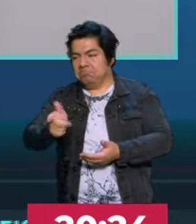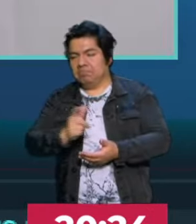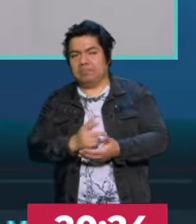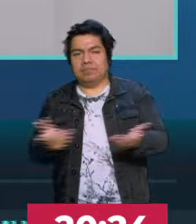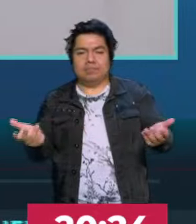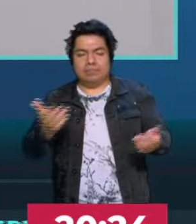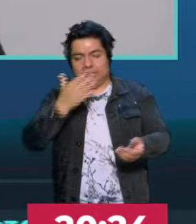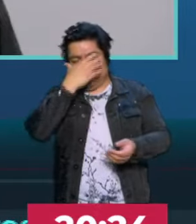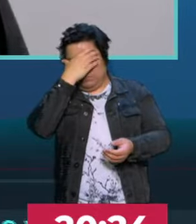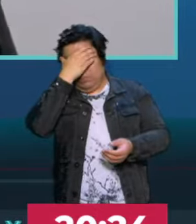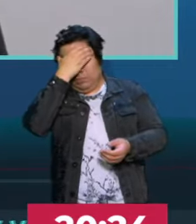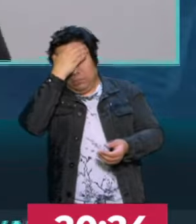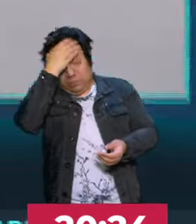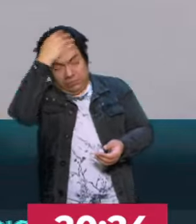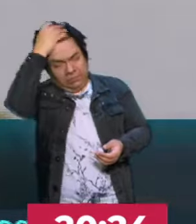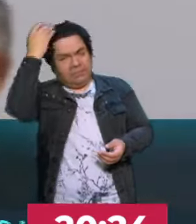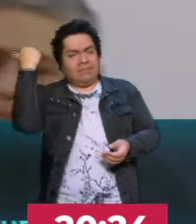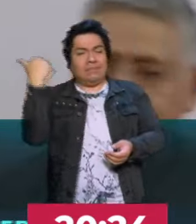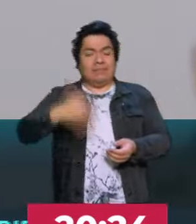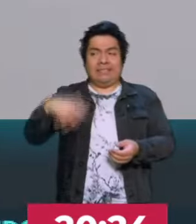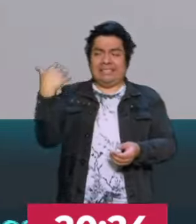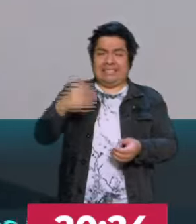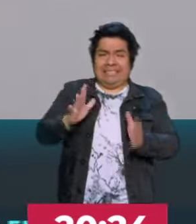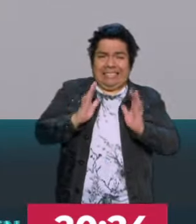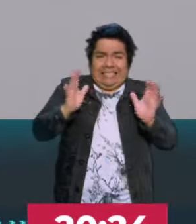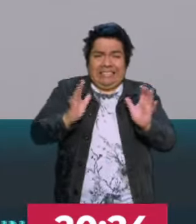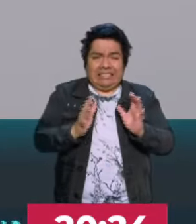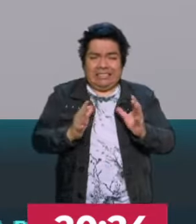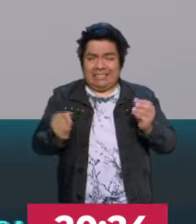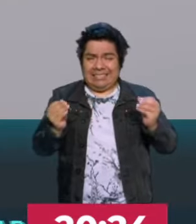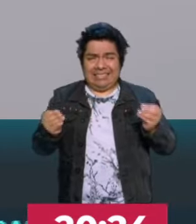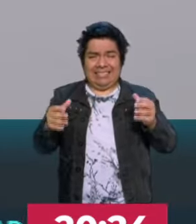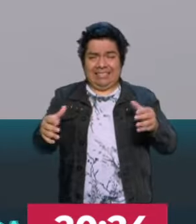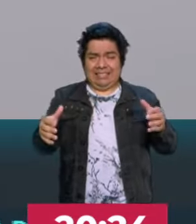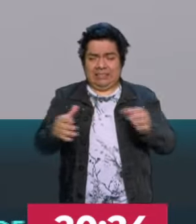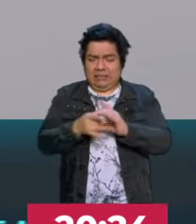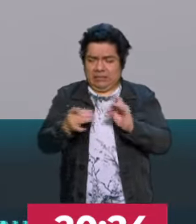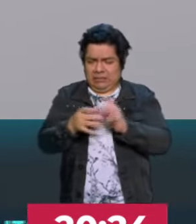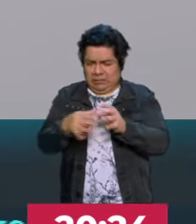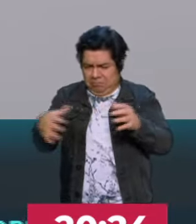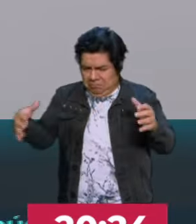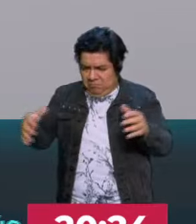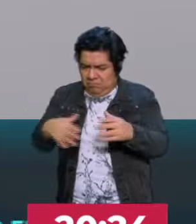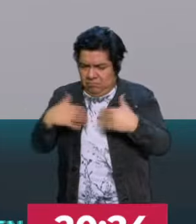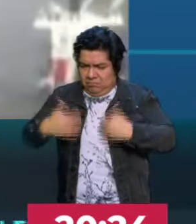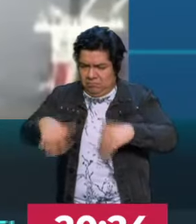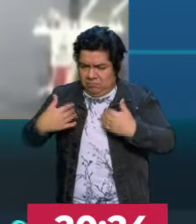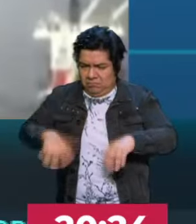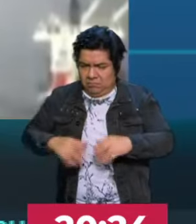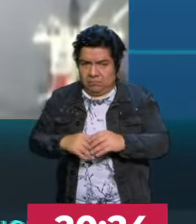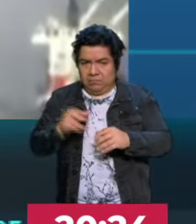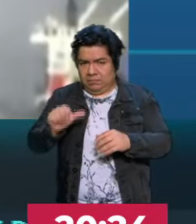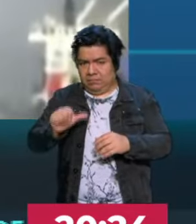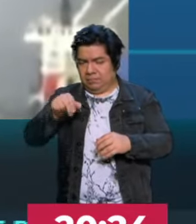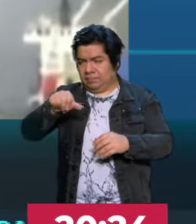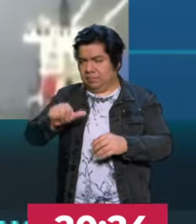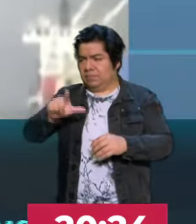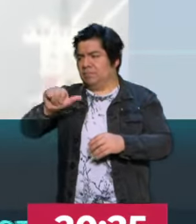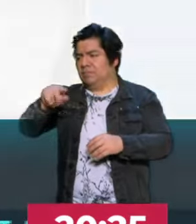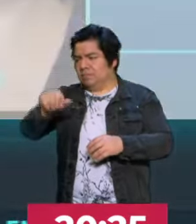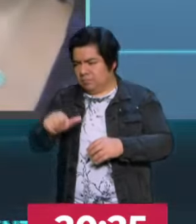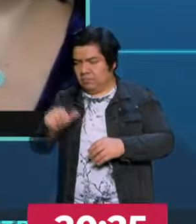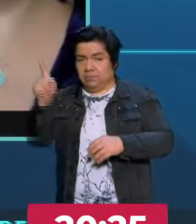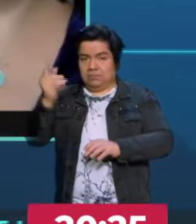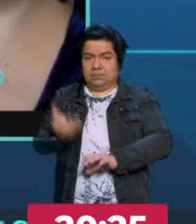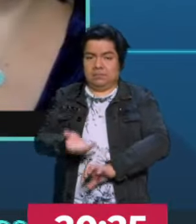pues es una cosa muy increíble, sobre todo por la magnitud que nos estás planteando también, Ana Lilia, que tiene que ver incluso ya